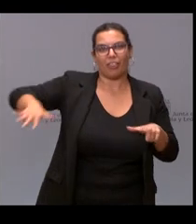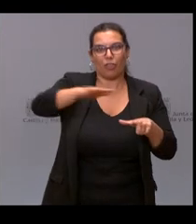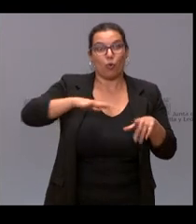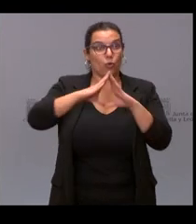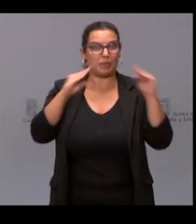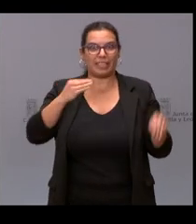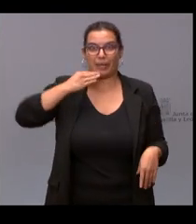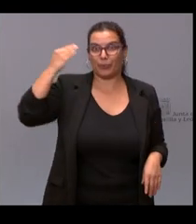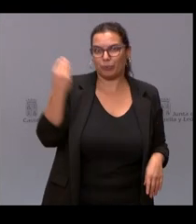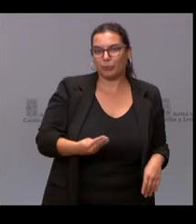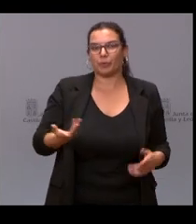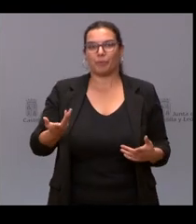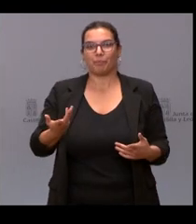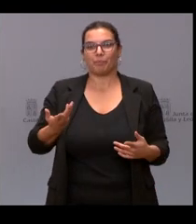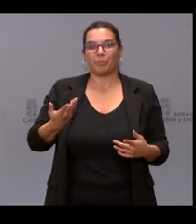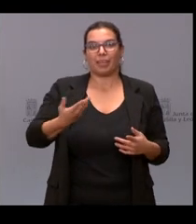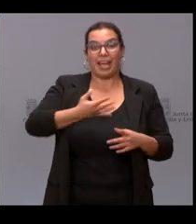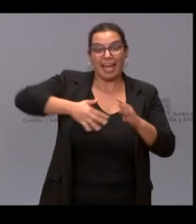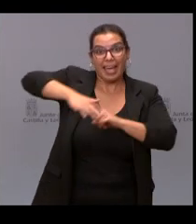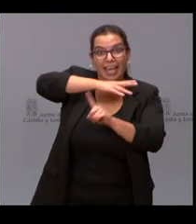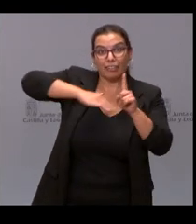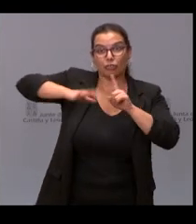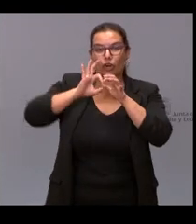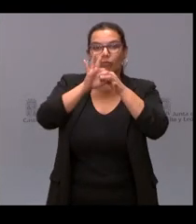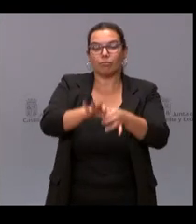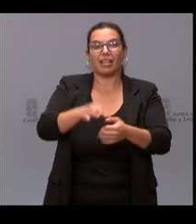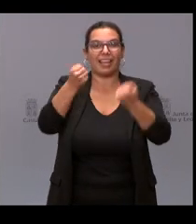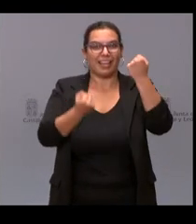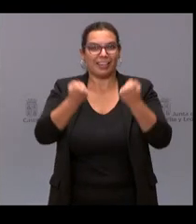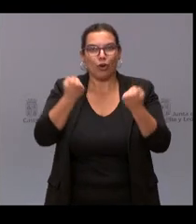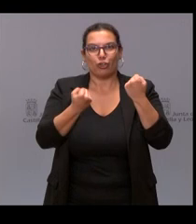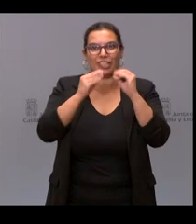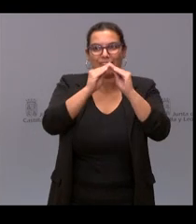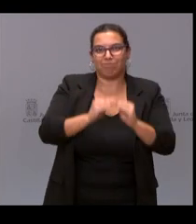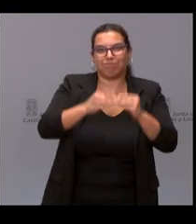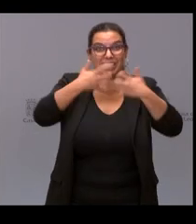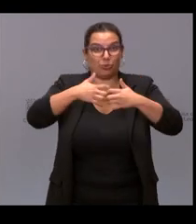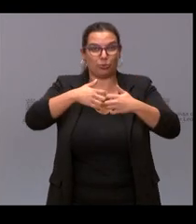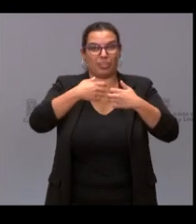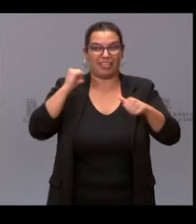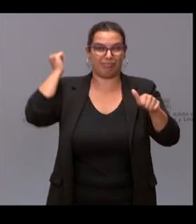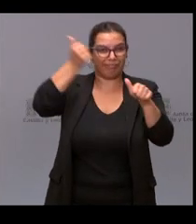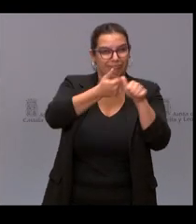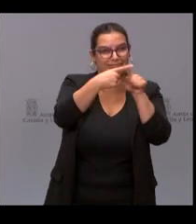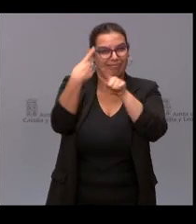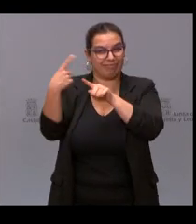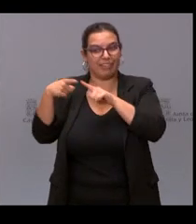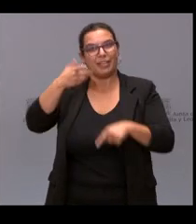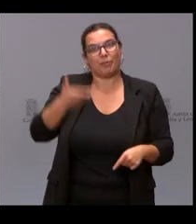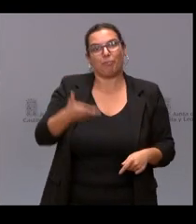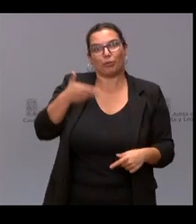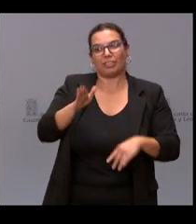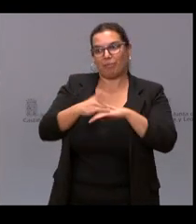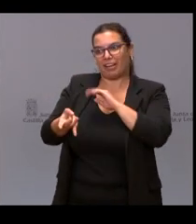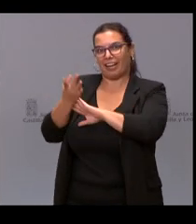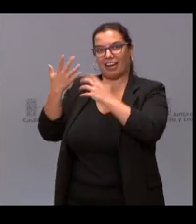universidad, tiene un ecosistema en torno a la industria automovilística y de otro tipo que es fundamental para acoger este tipo de